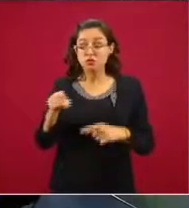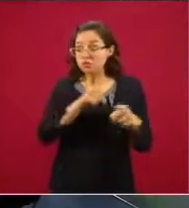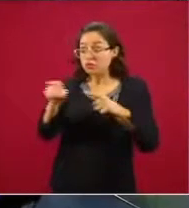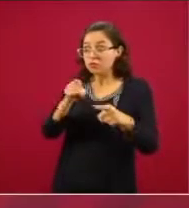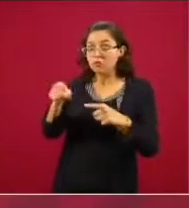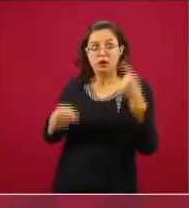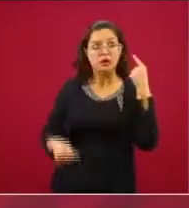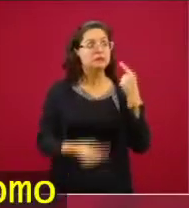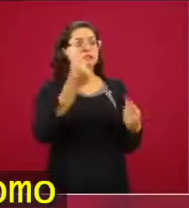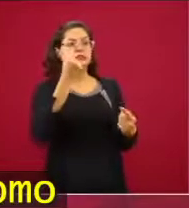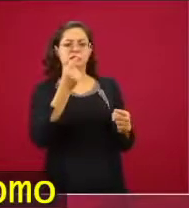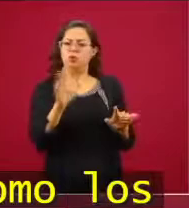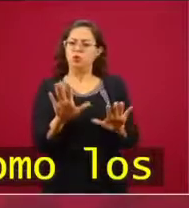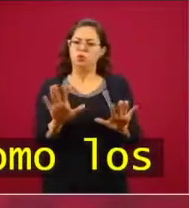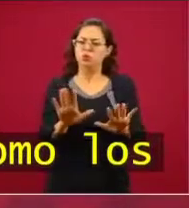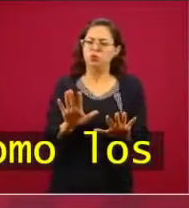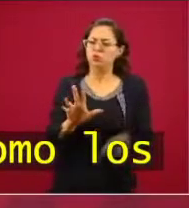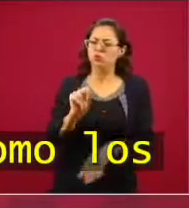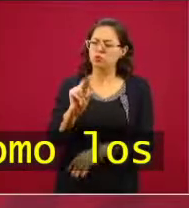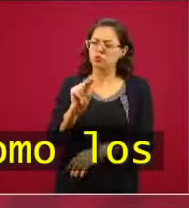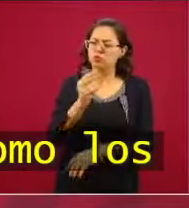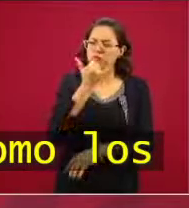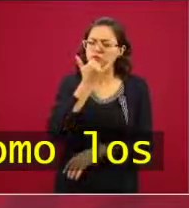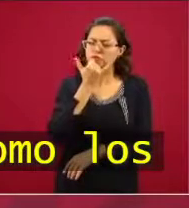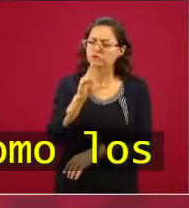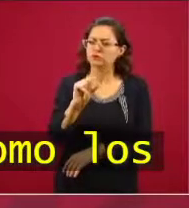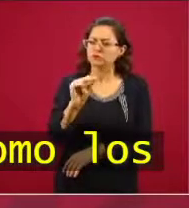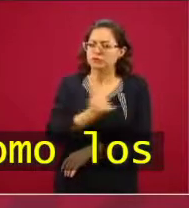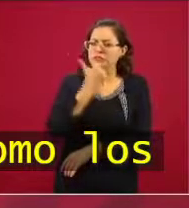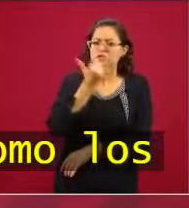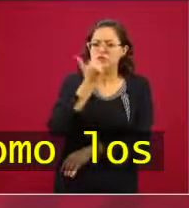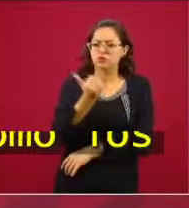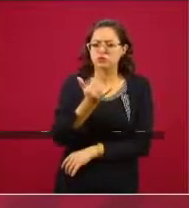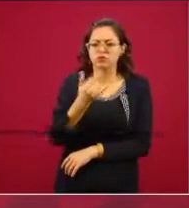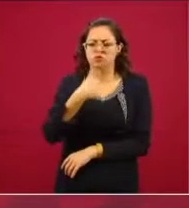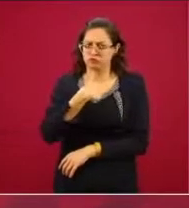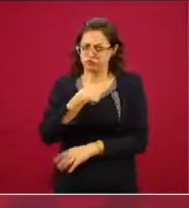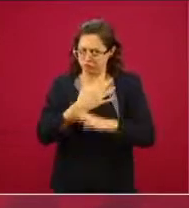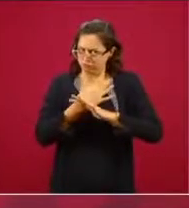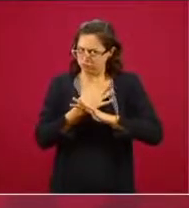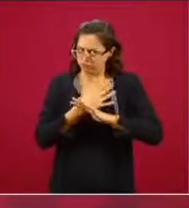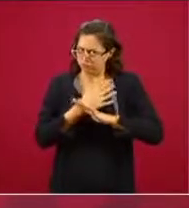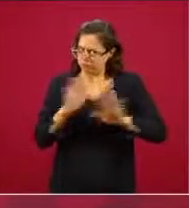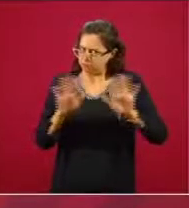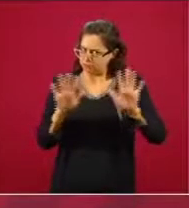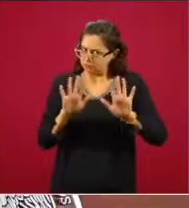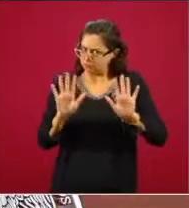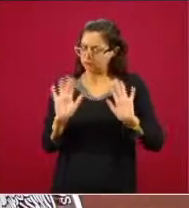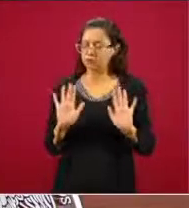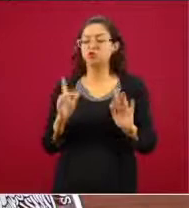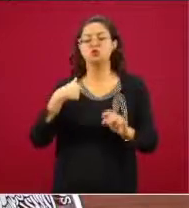lo hago, de cómo los médicos tienen una vocación humanista.